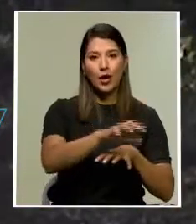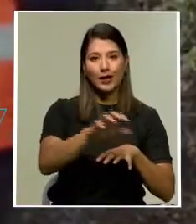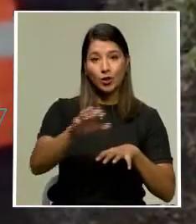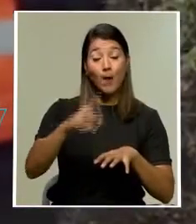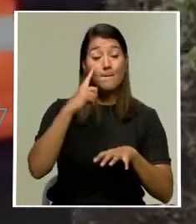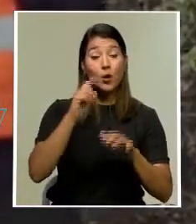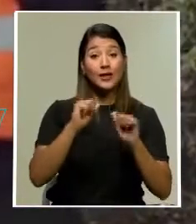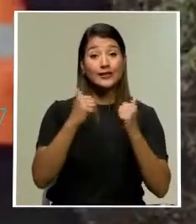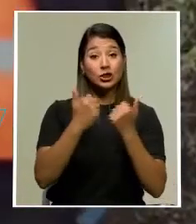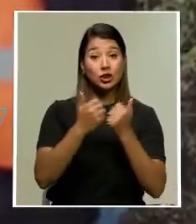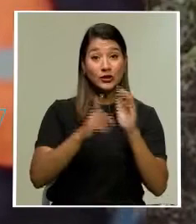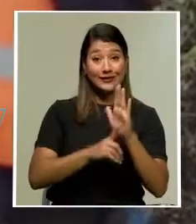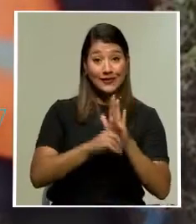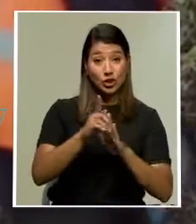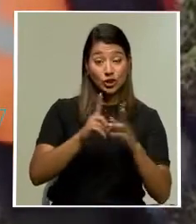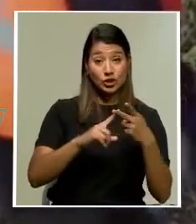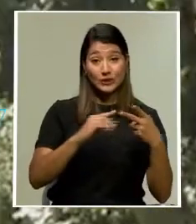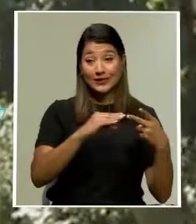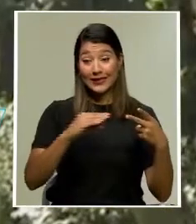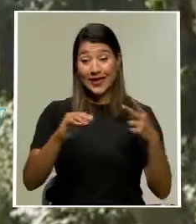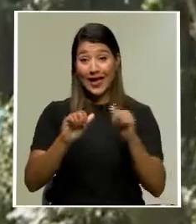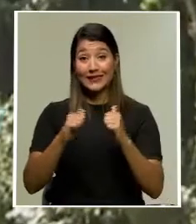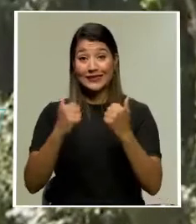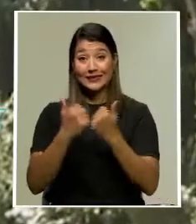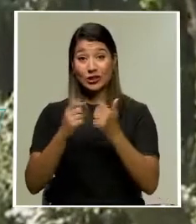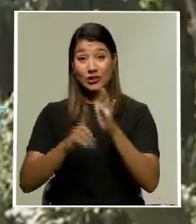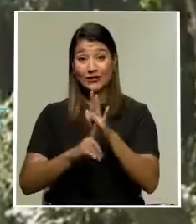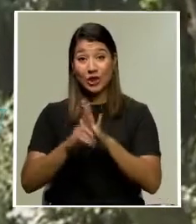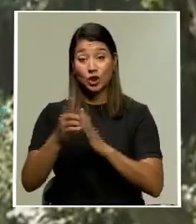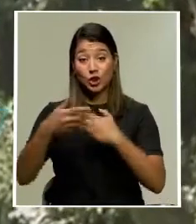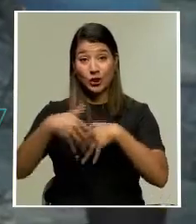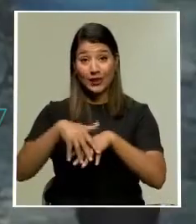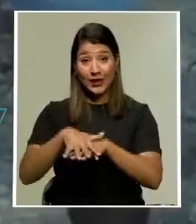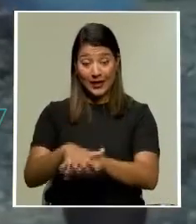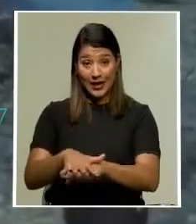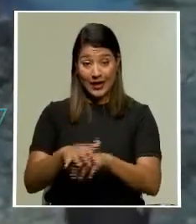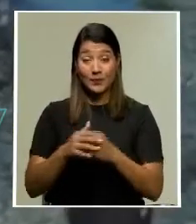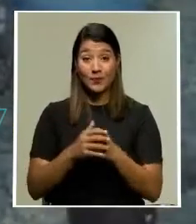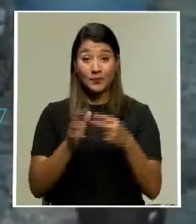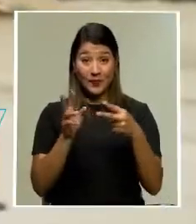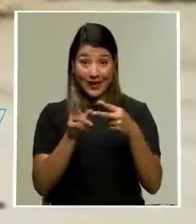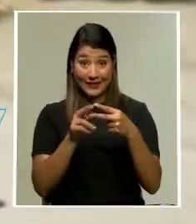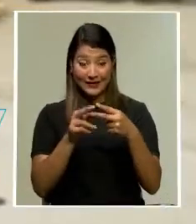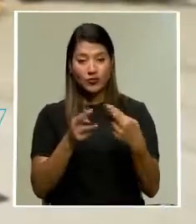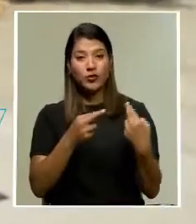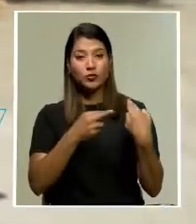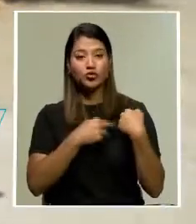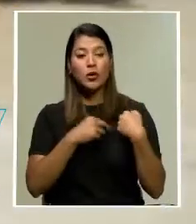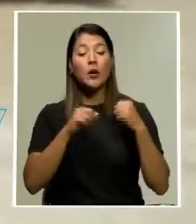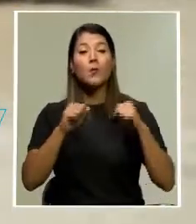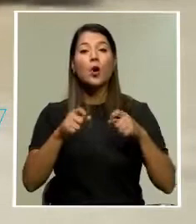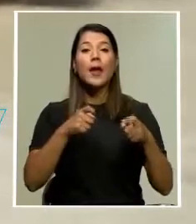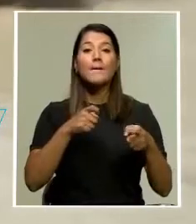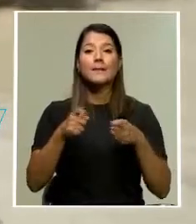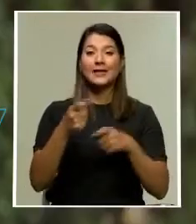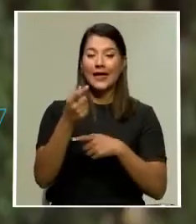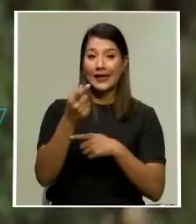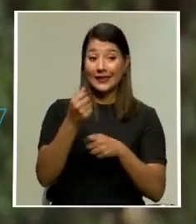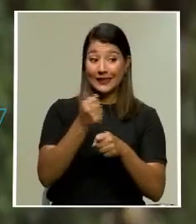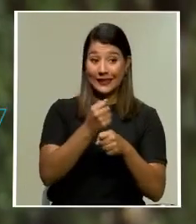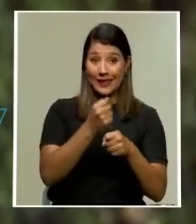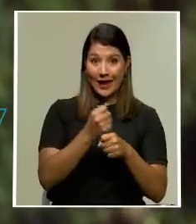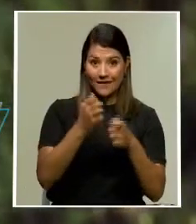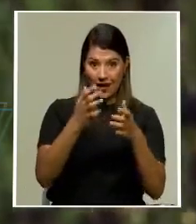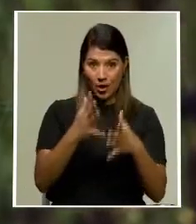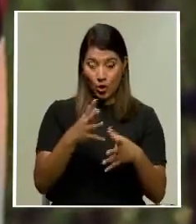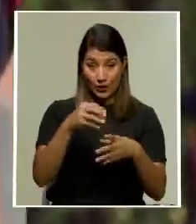de desarrollo y las asociaciones de desarrollo integral, pues son las entidades responsables de administrar el recurso humano de